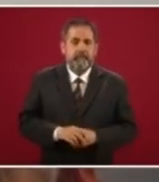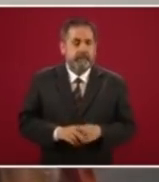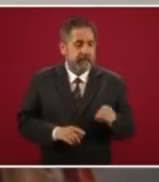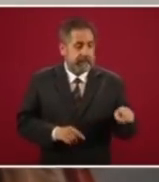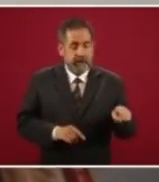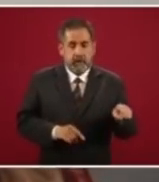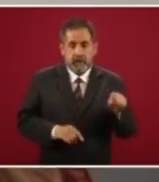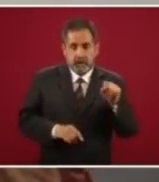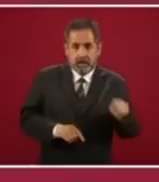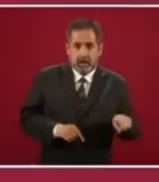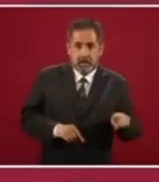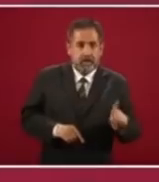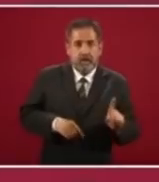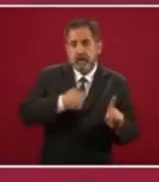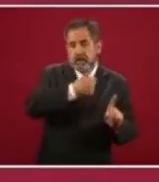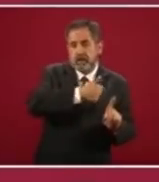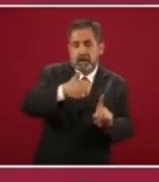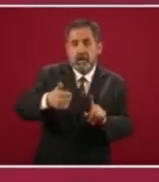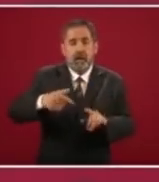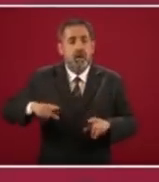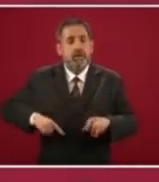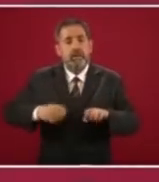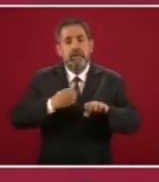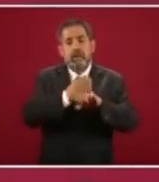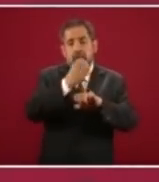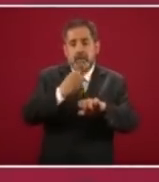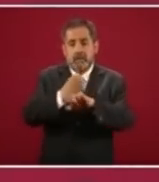Incluso hay en cada gobierno estatal